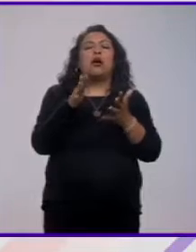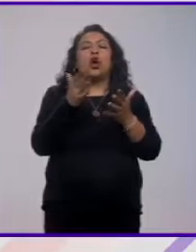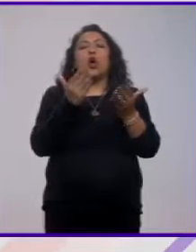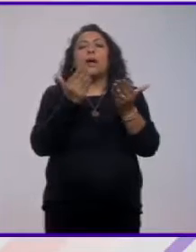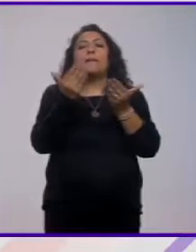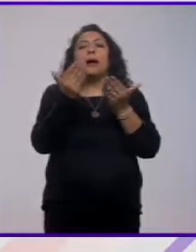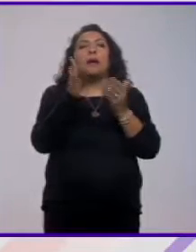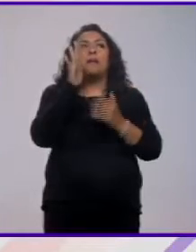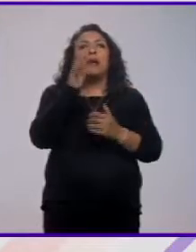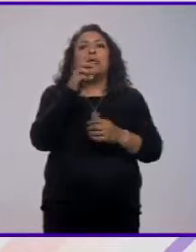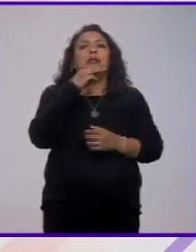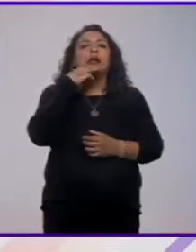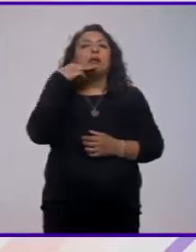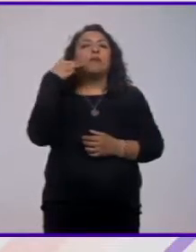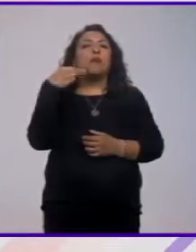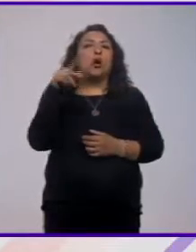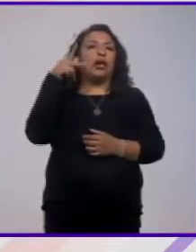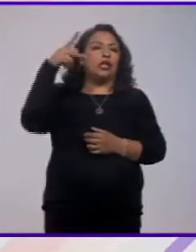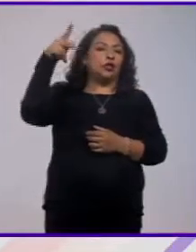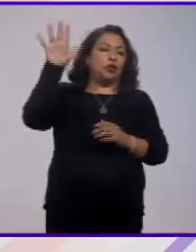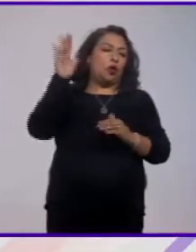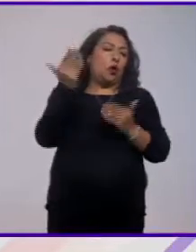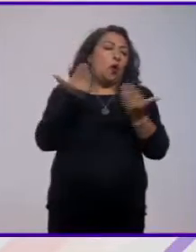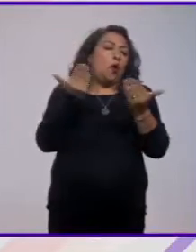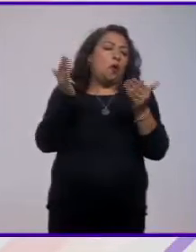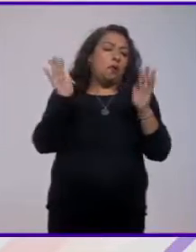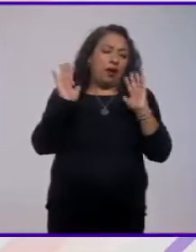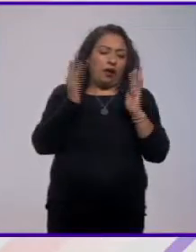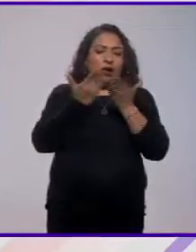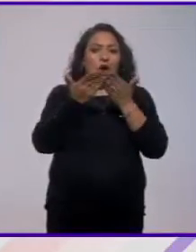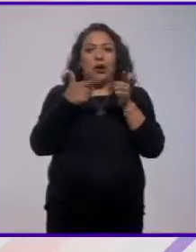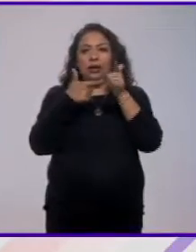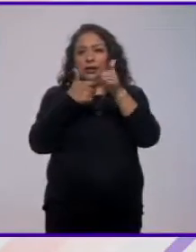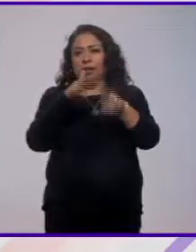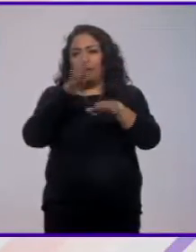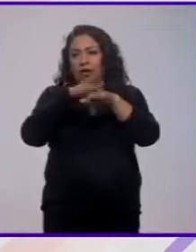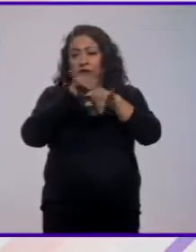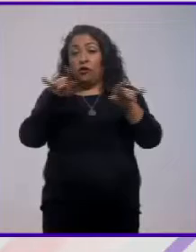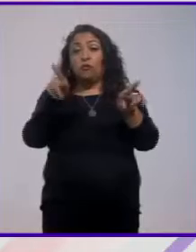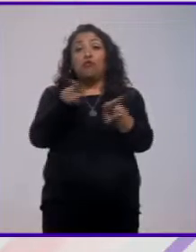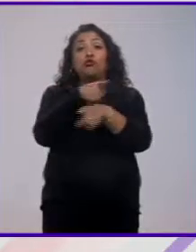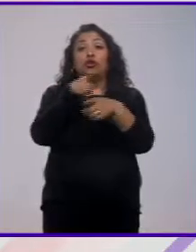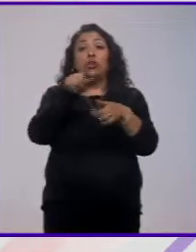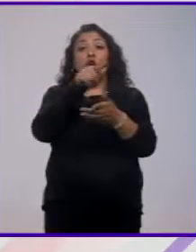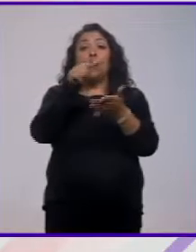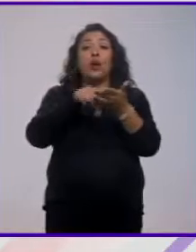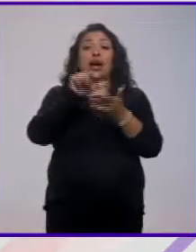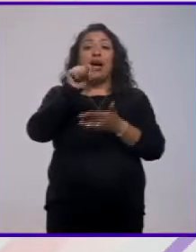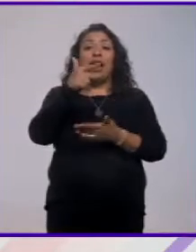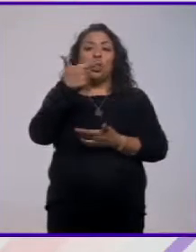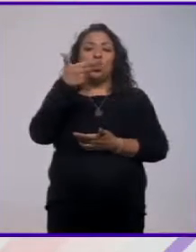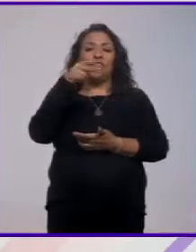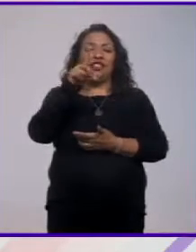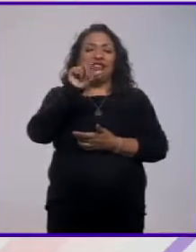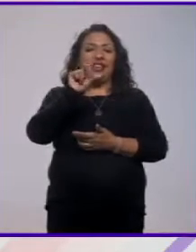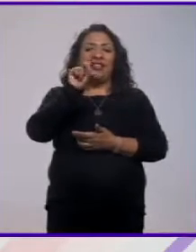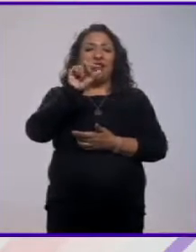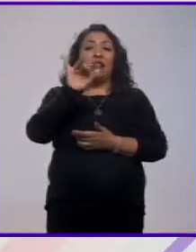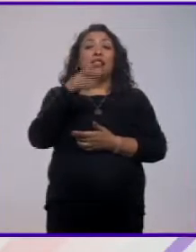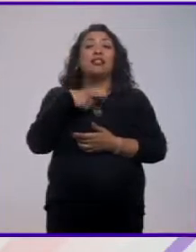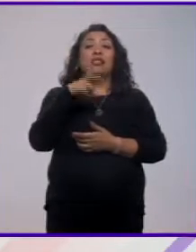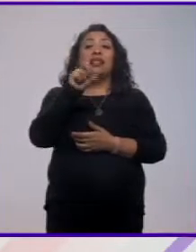vendría a ser como el mole de allá. Bueno, continuamos con más, ahora con música en la Lóniga de Granaditas, 34